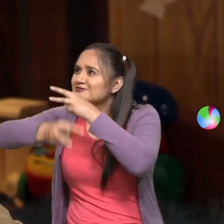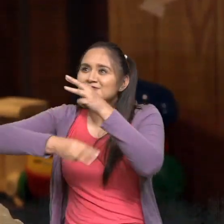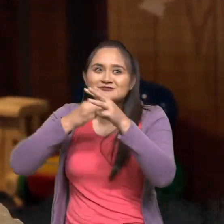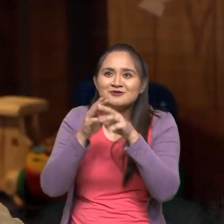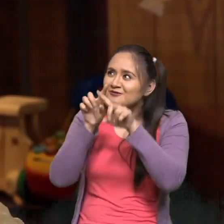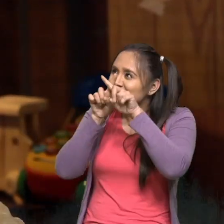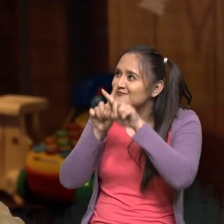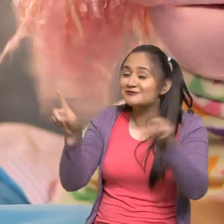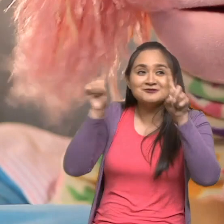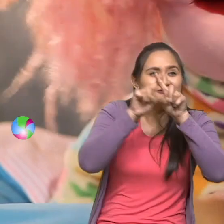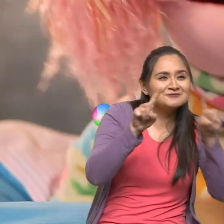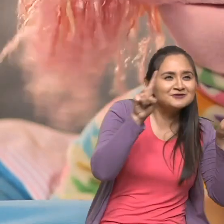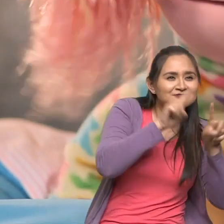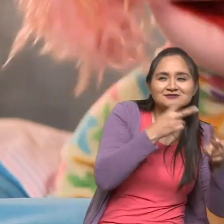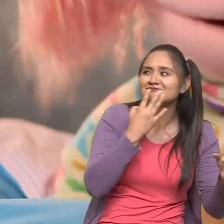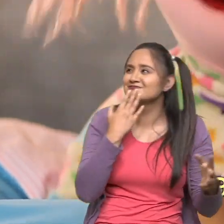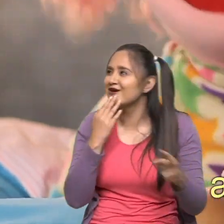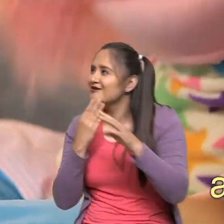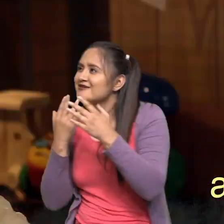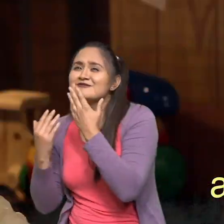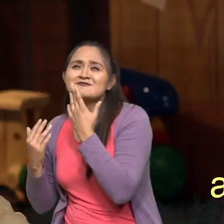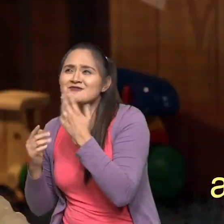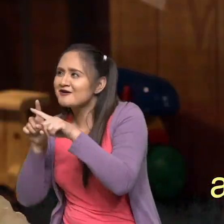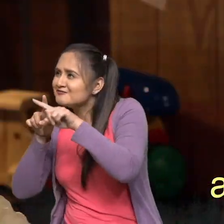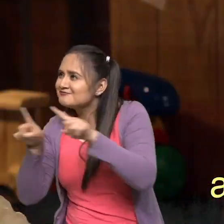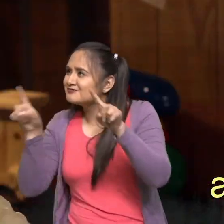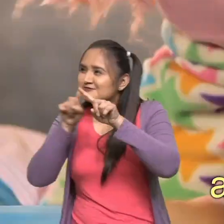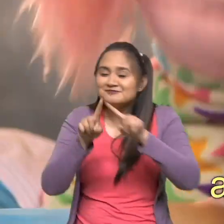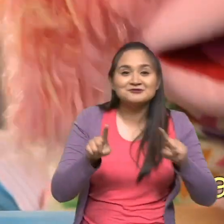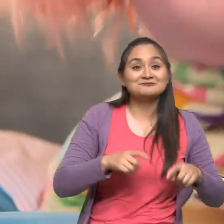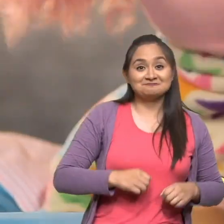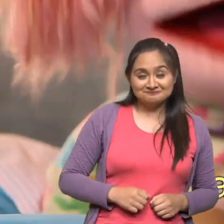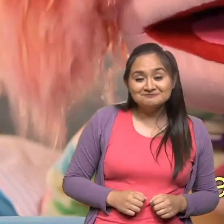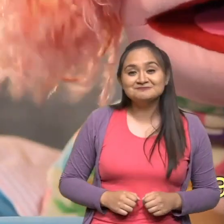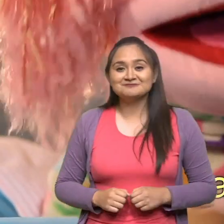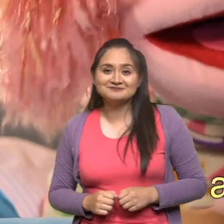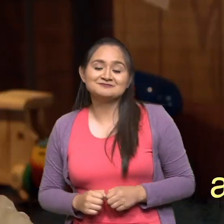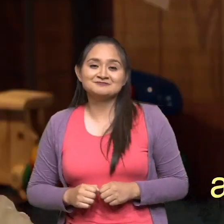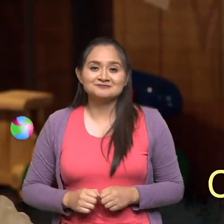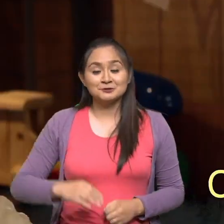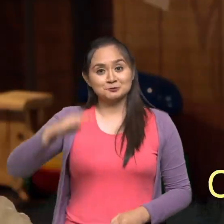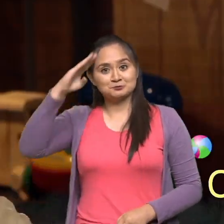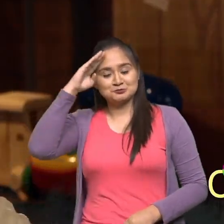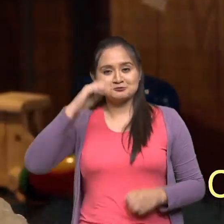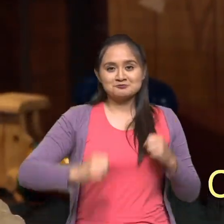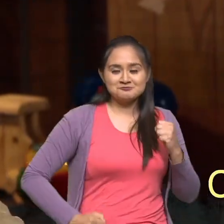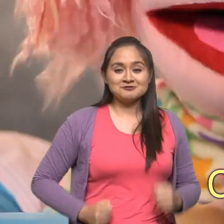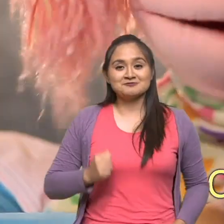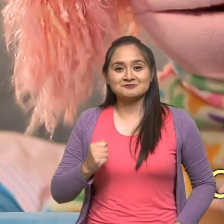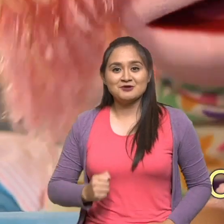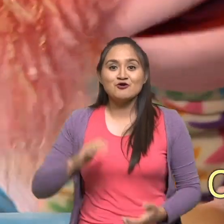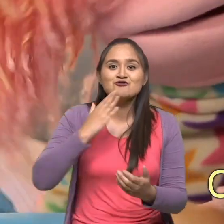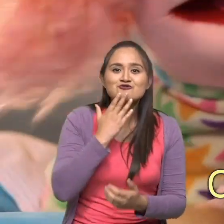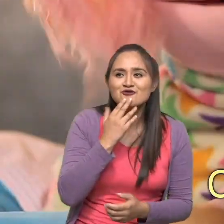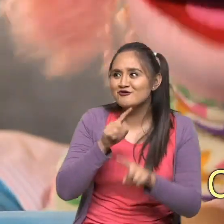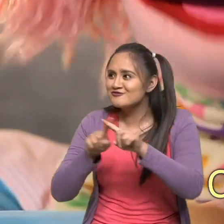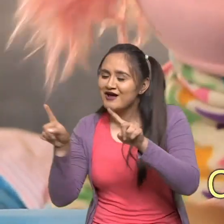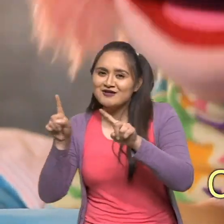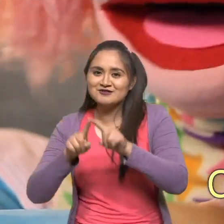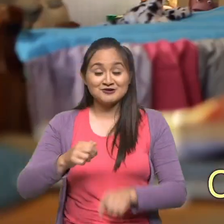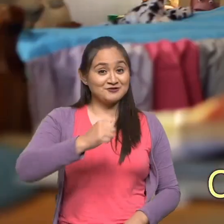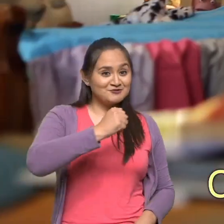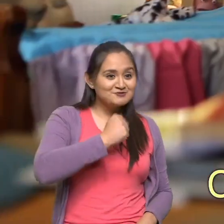mundo. Cada quien a su manera lo puede ver. Cada uno su